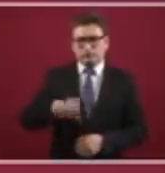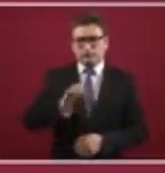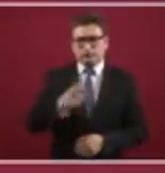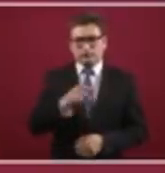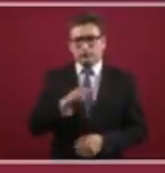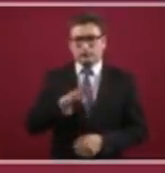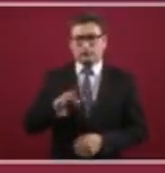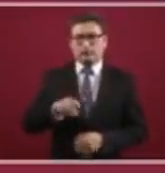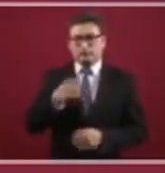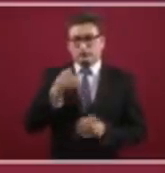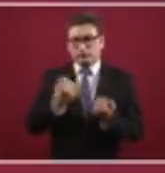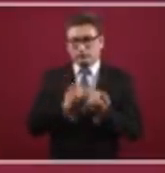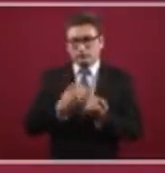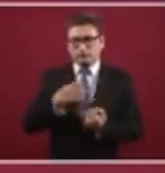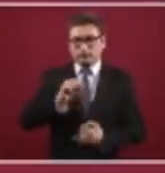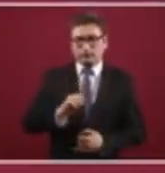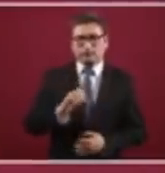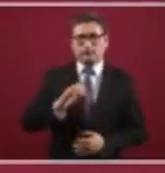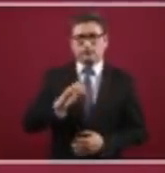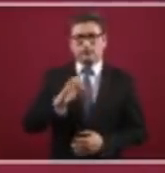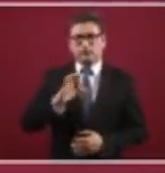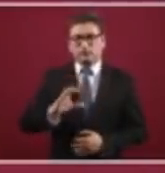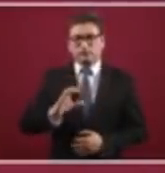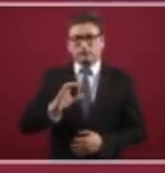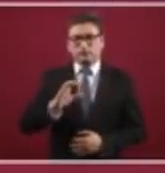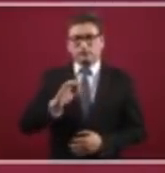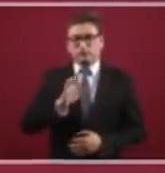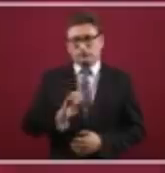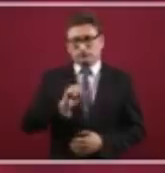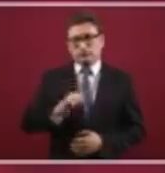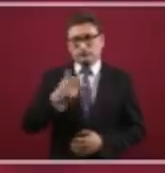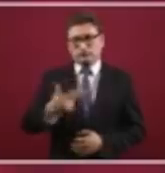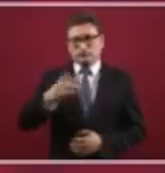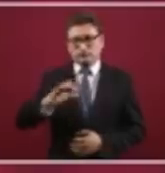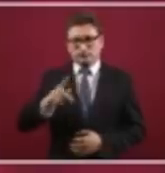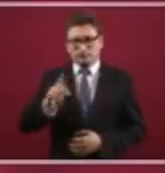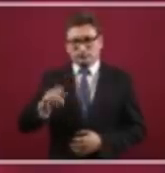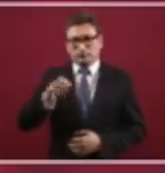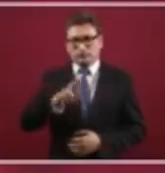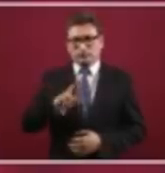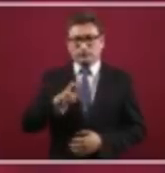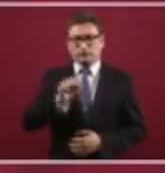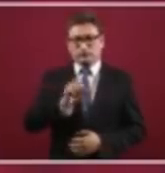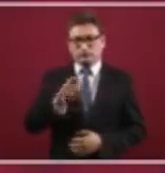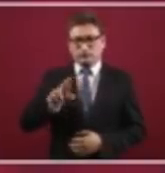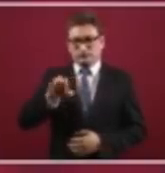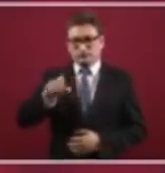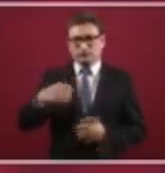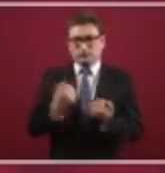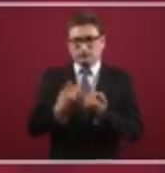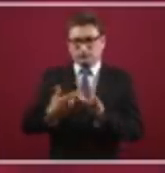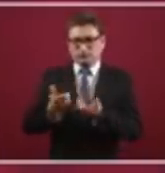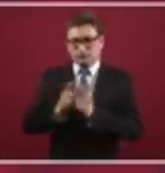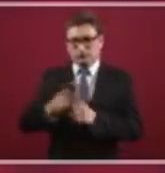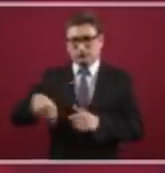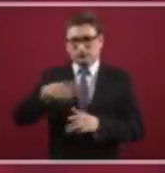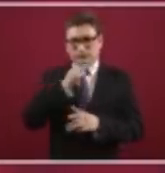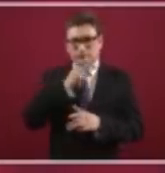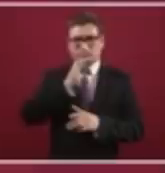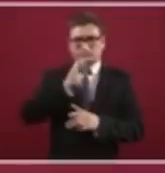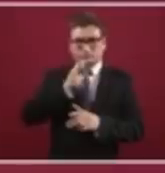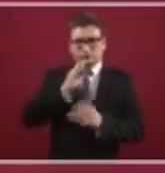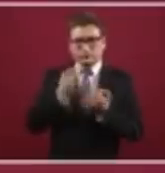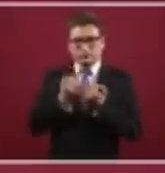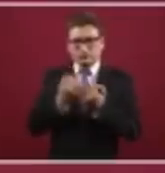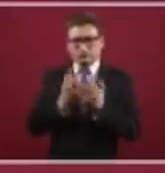de hacienda y el aceite de relaciones exteriores las representaciones de los padres de familia los propios padres y madres de familia y